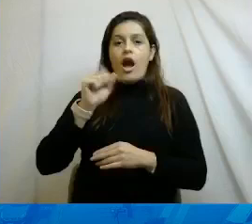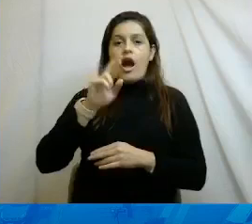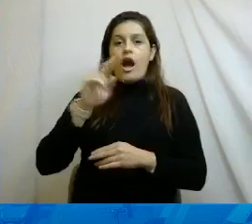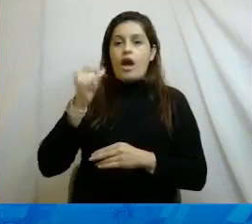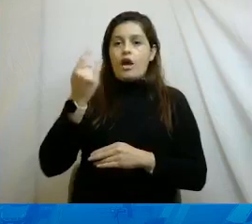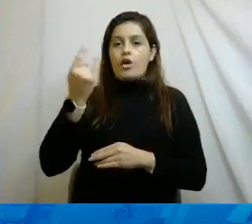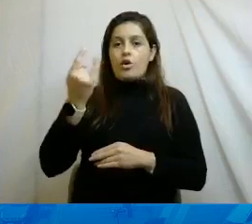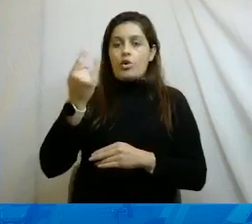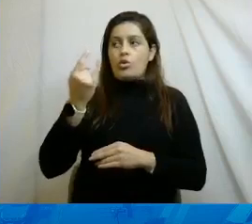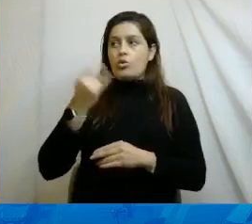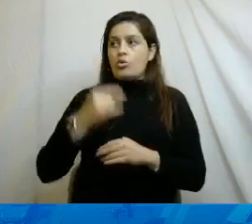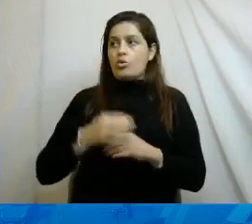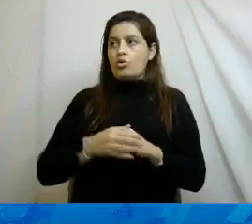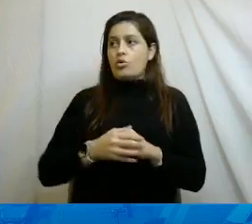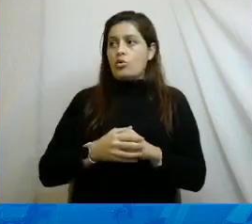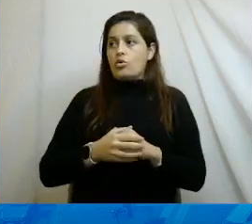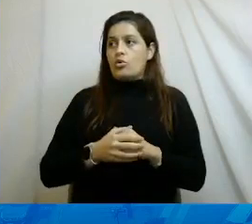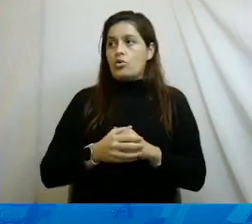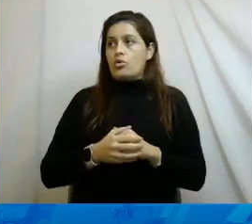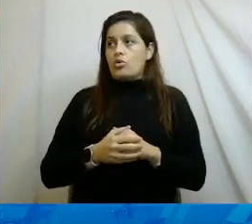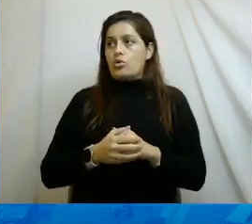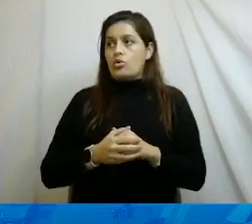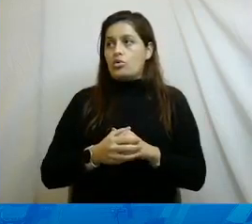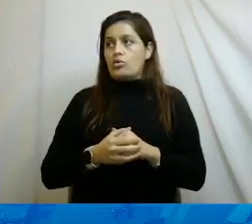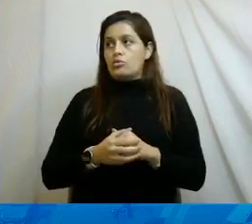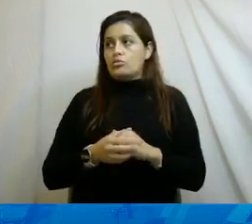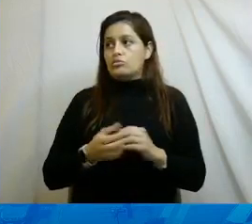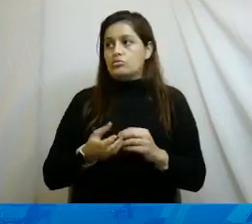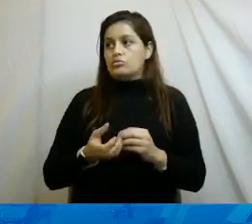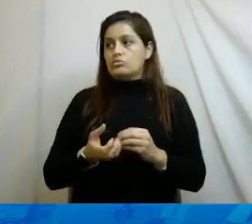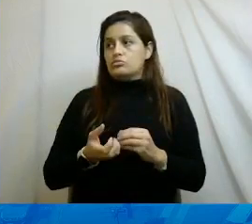Por favor, cuando intervengan, den sus nombres.